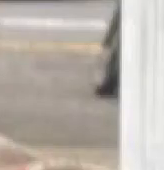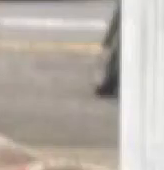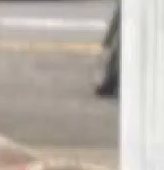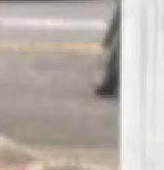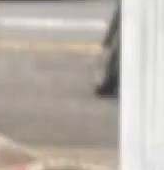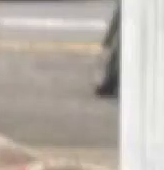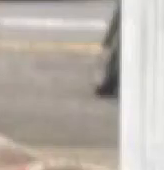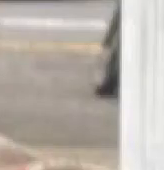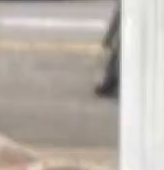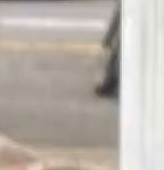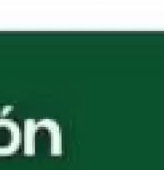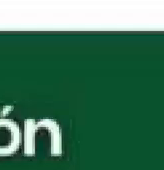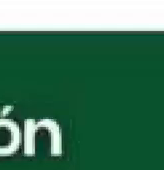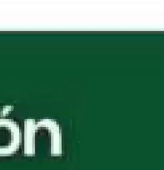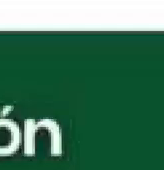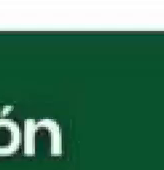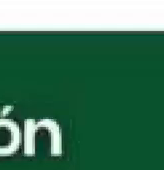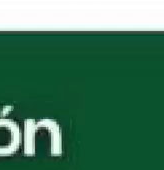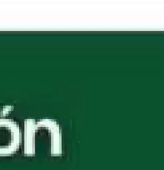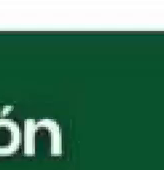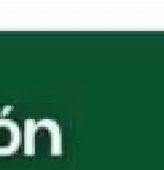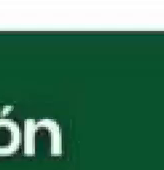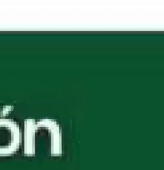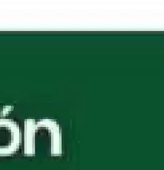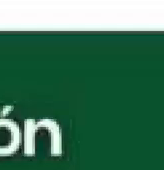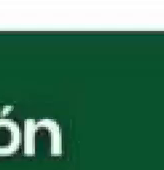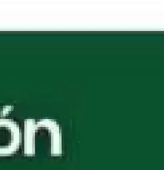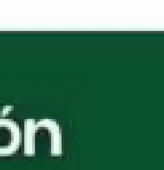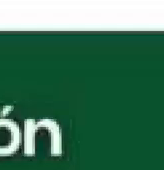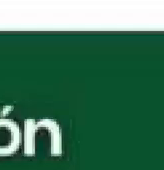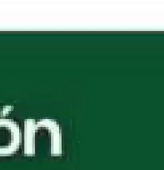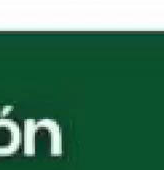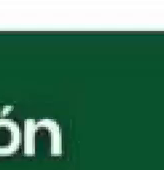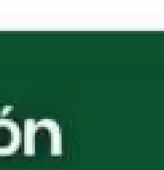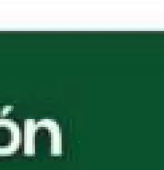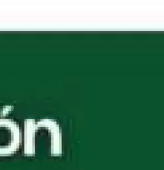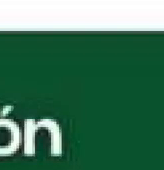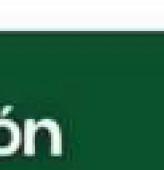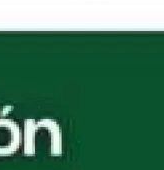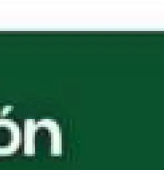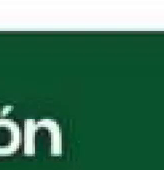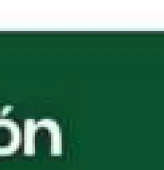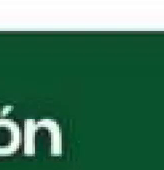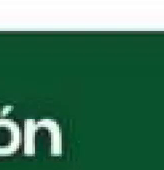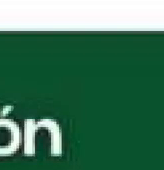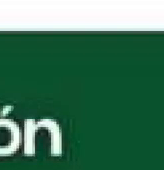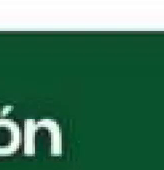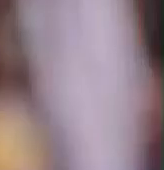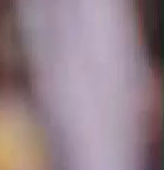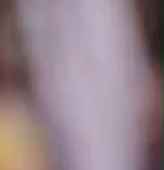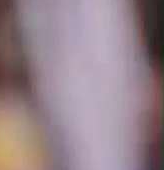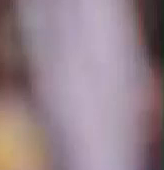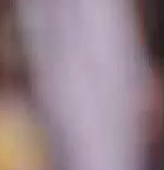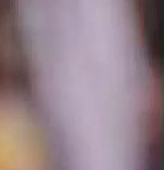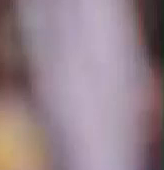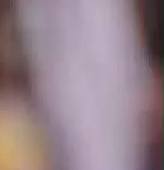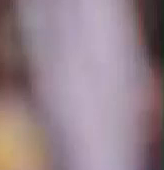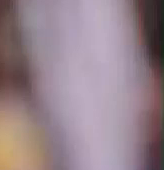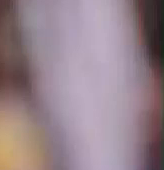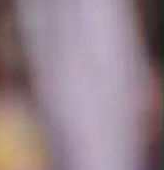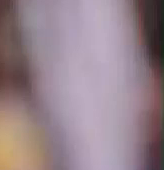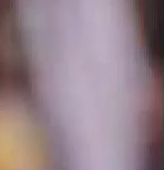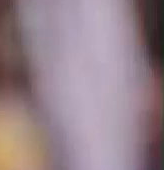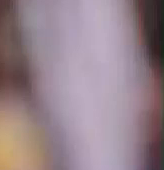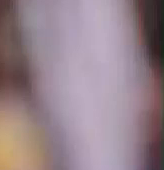cátedra, la misma Federación de Estudiantes de la UCR, que se supone representa a todos los estudiantes de la UCR, convoca a